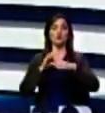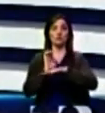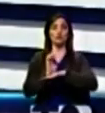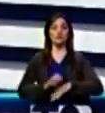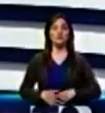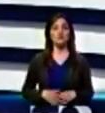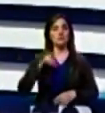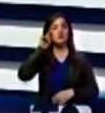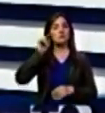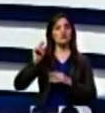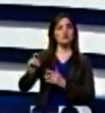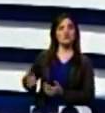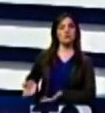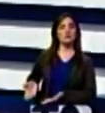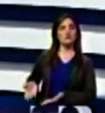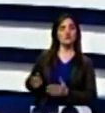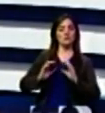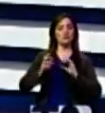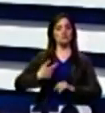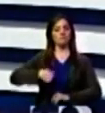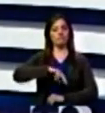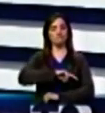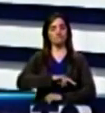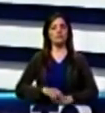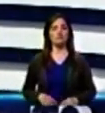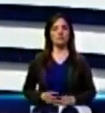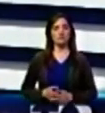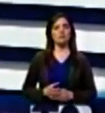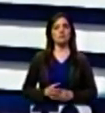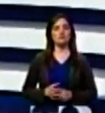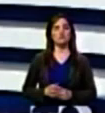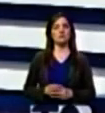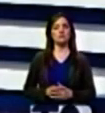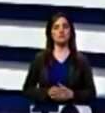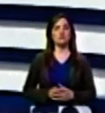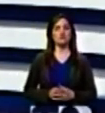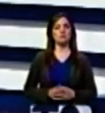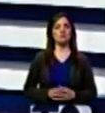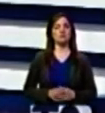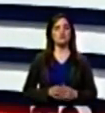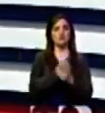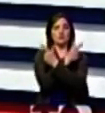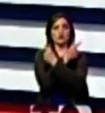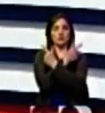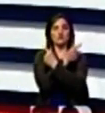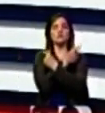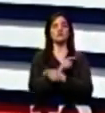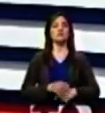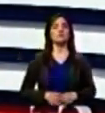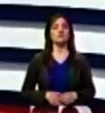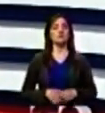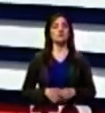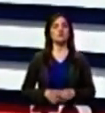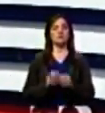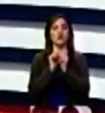Le recordamos nuestro correo electrónico al que puede comunicarse de primera mano, @teleamazonas.com, y también estamos en Twitter y también